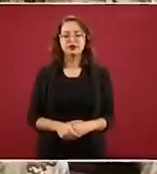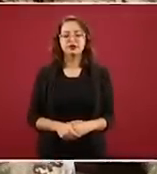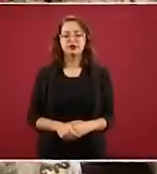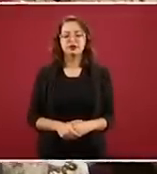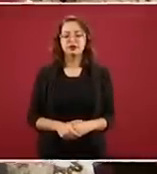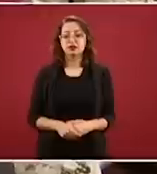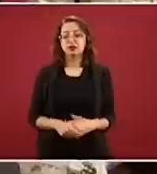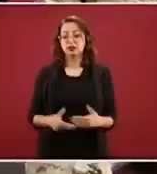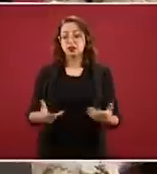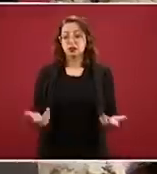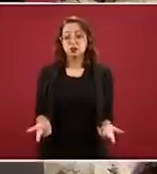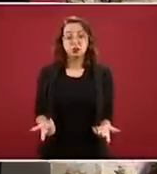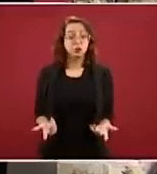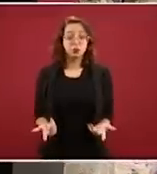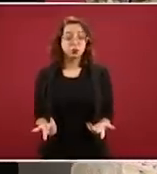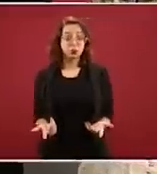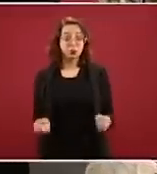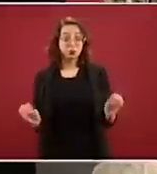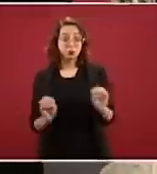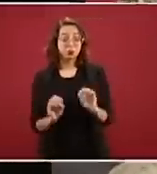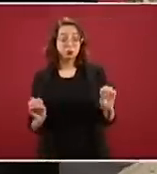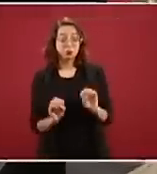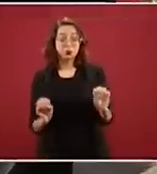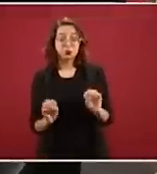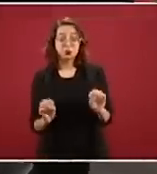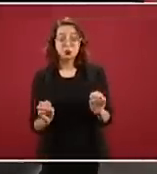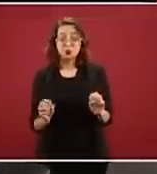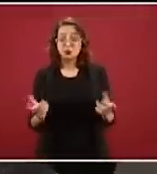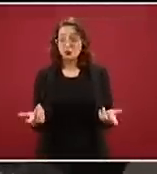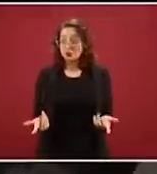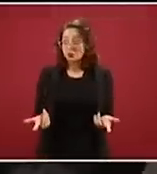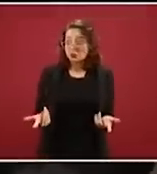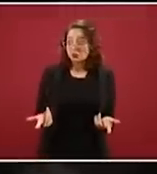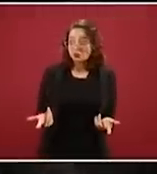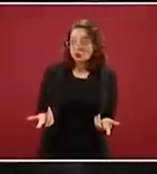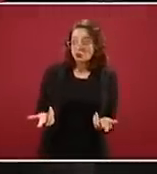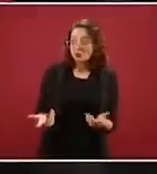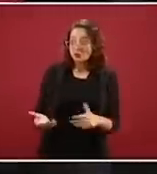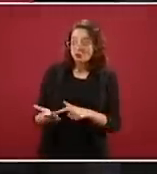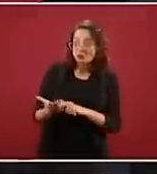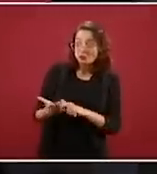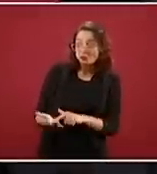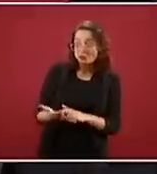Si no hay resultados, la política, entre otras cosas,